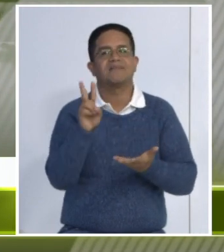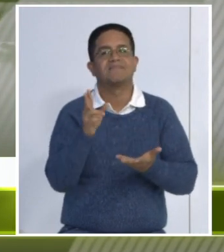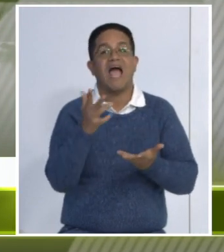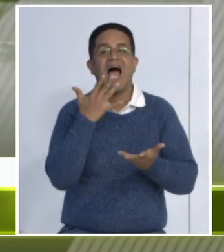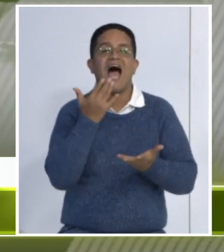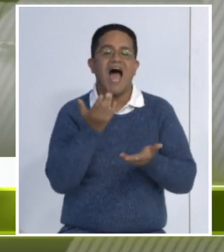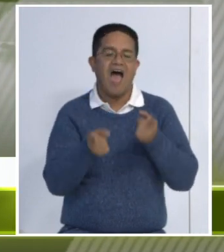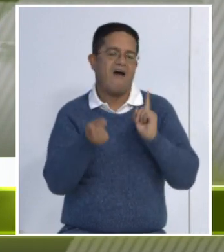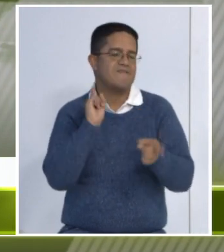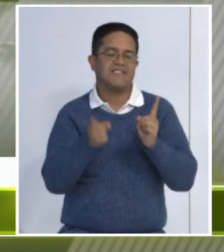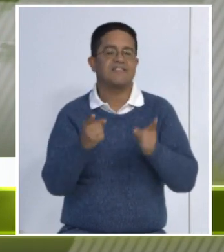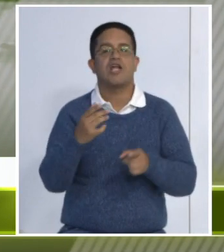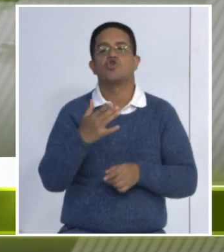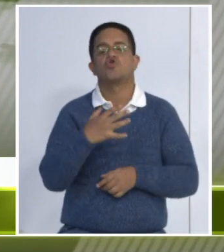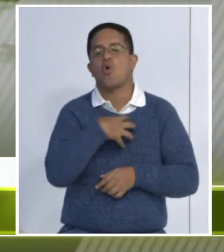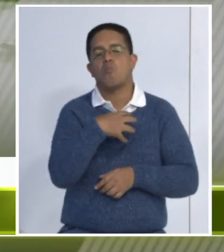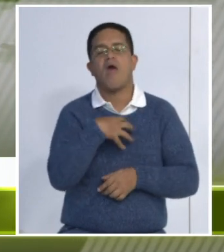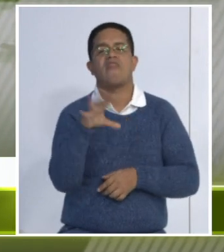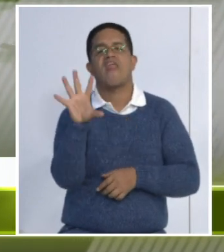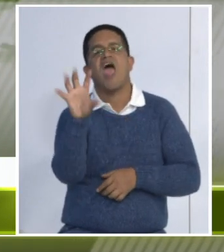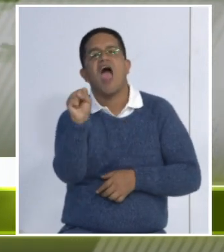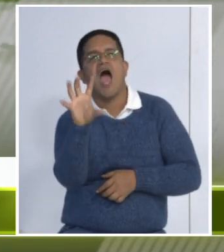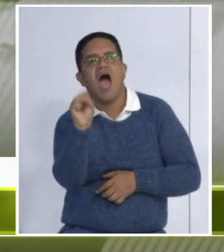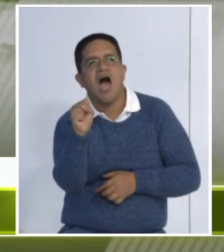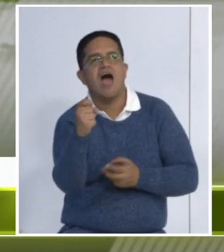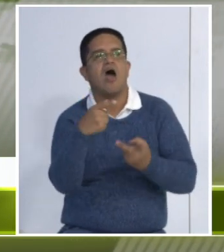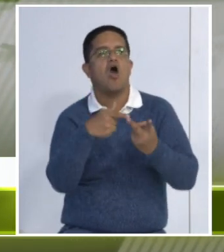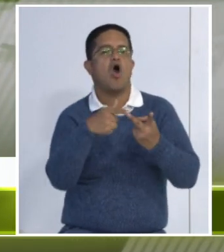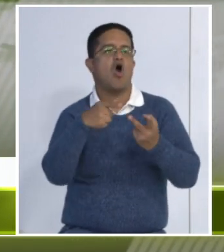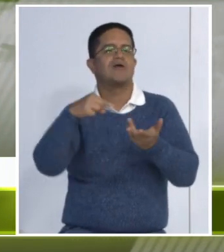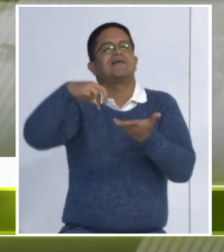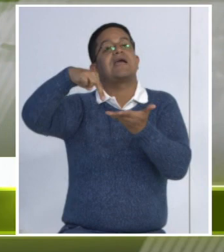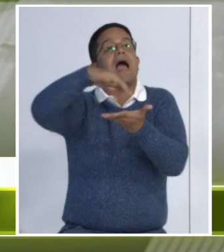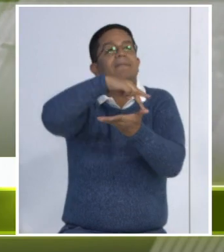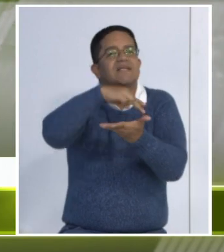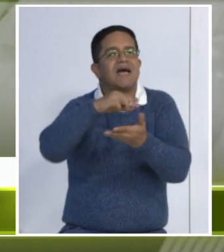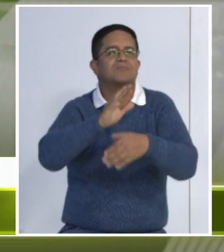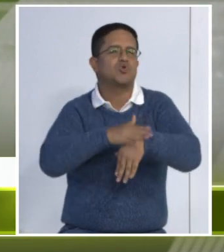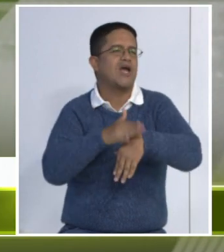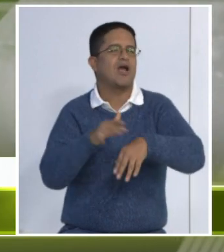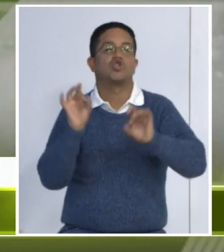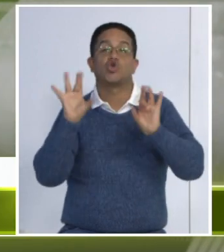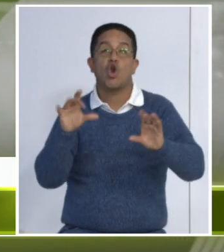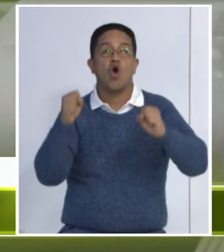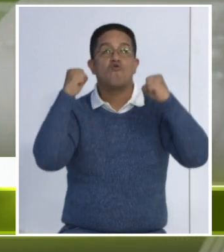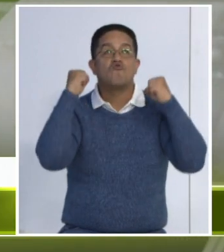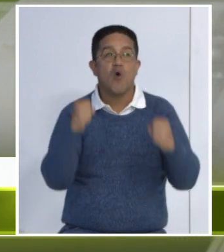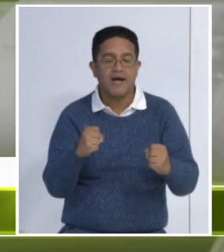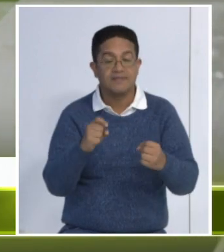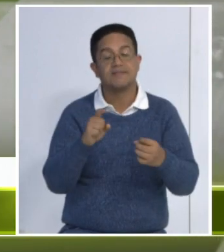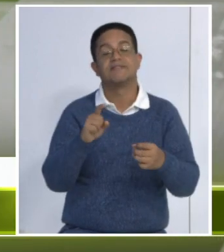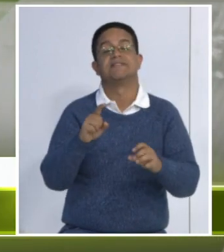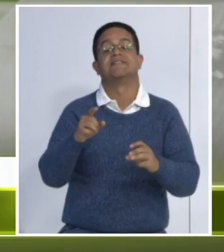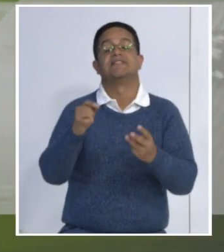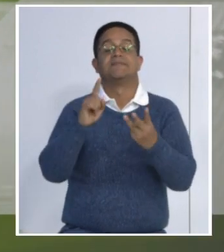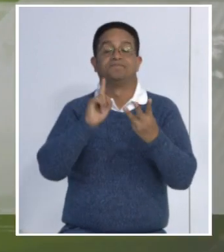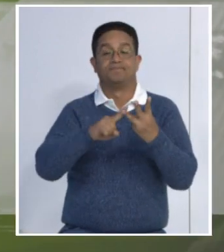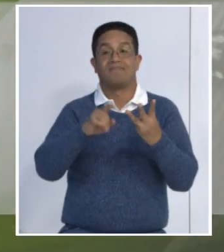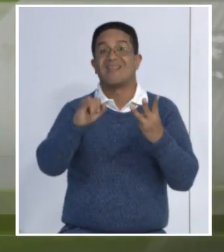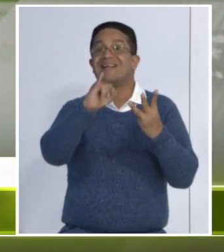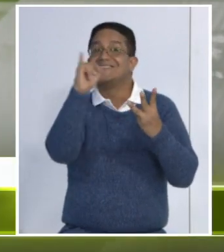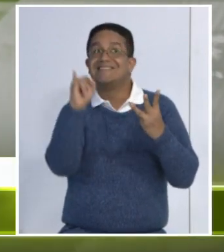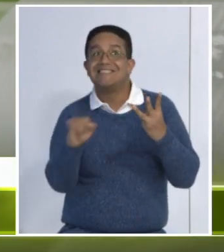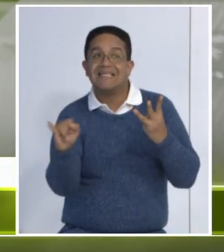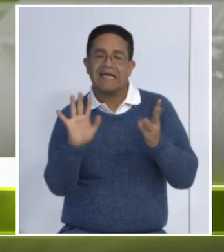la mano, que no puede caminar, que está encorvado porque le duelen mucho las articulaciones. Y el Zika puede tener otras